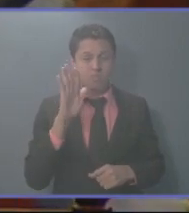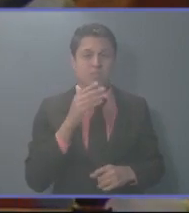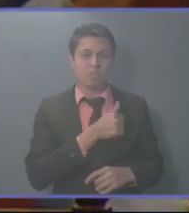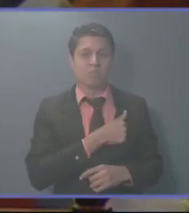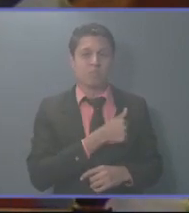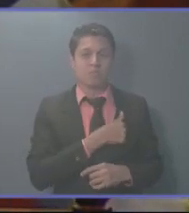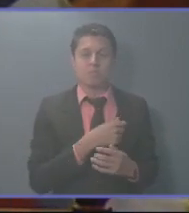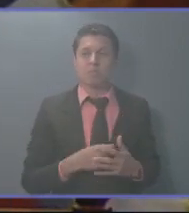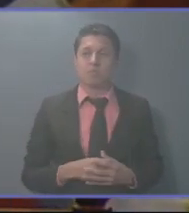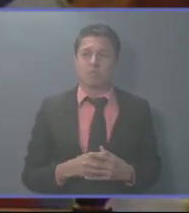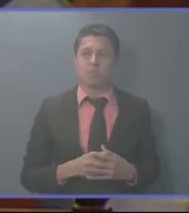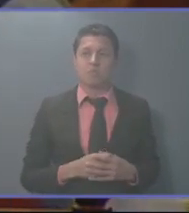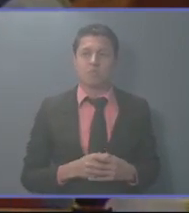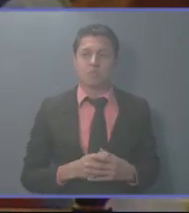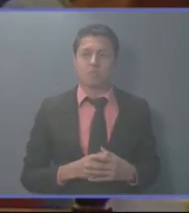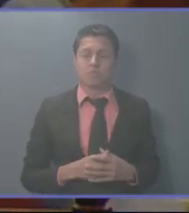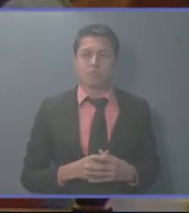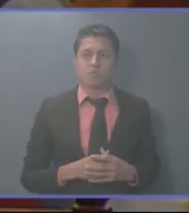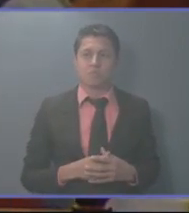misión.